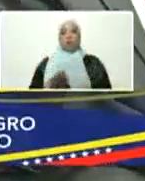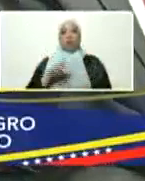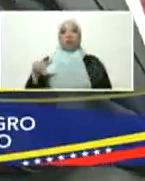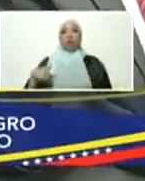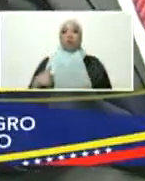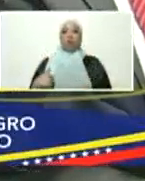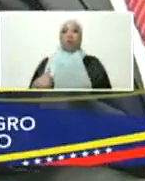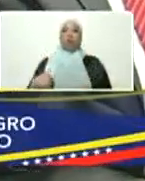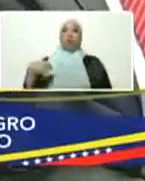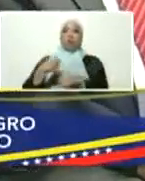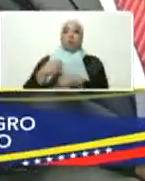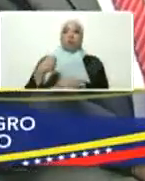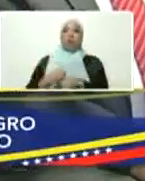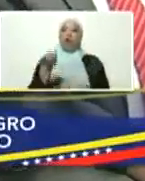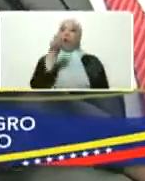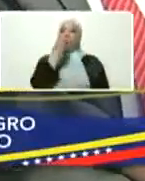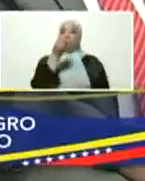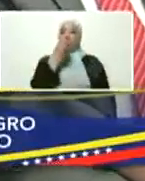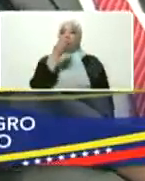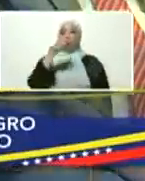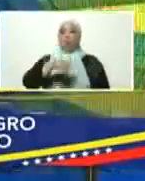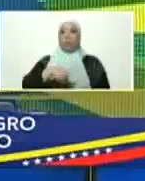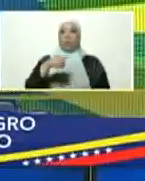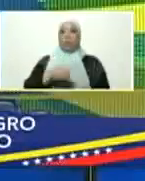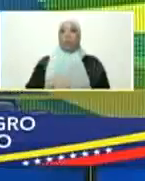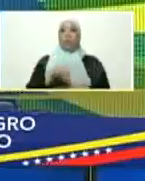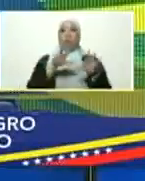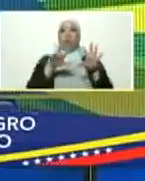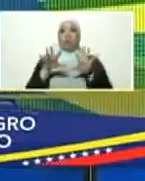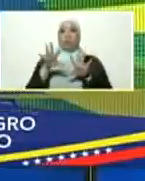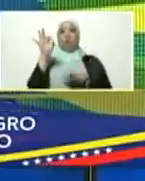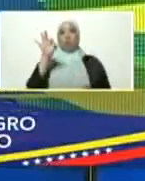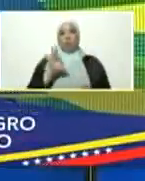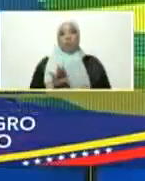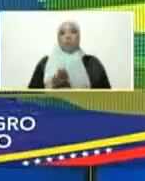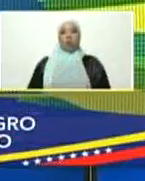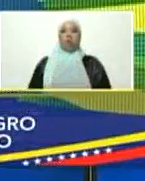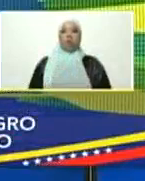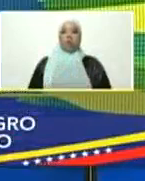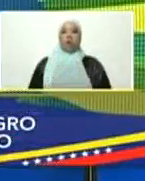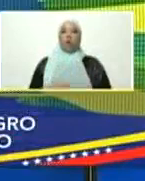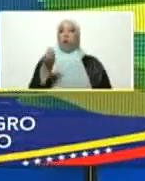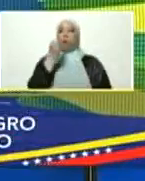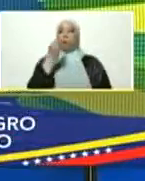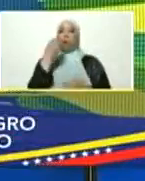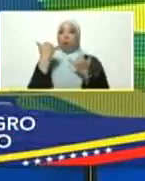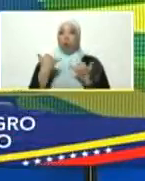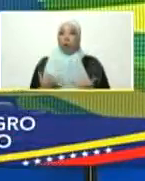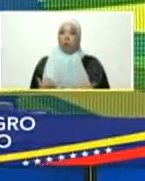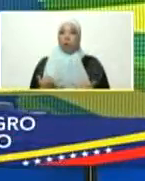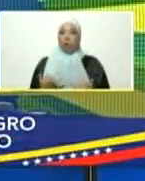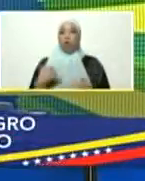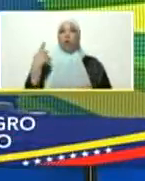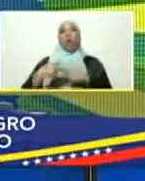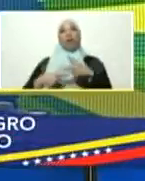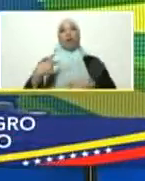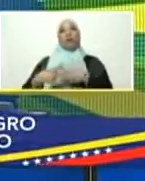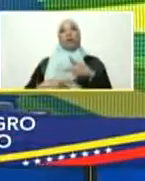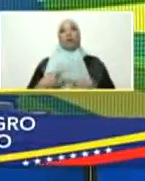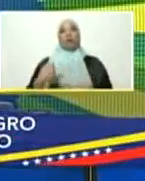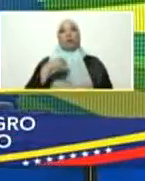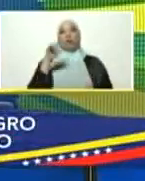nuestro hogar para comer, hoy ese 85% de lo que la gente está comiendo ahorita en su casa se produce en